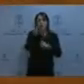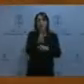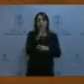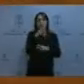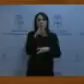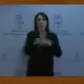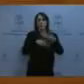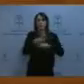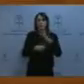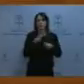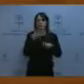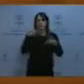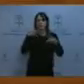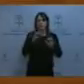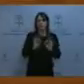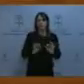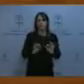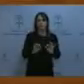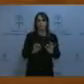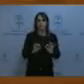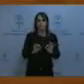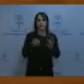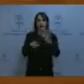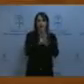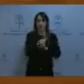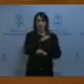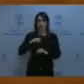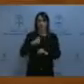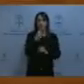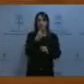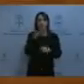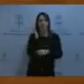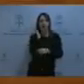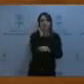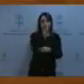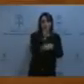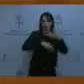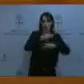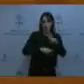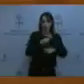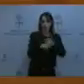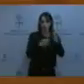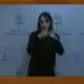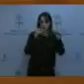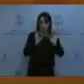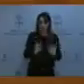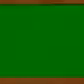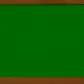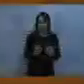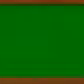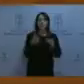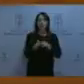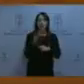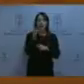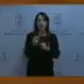sin que la ausencia de una ley propia autonómica haya condicionado o limitado el desarrollo de nuestros puertos autonómicos. Asimismo, del análisis de